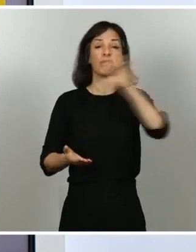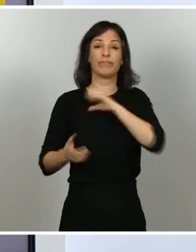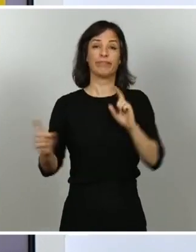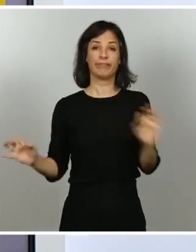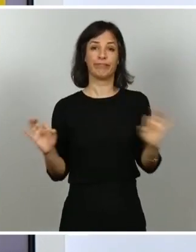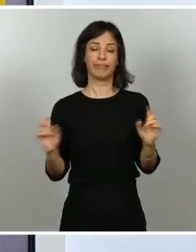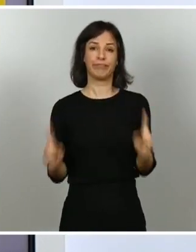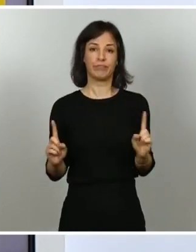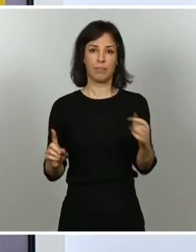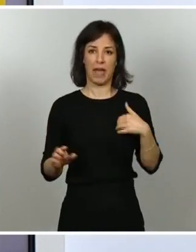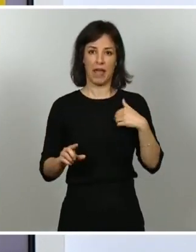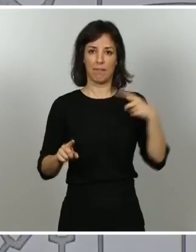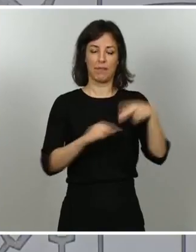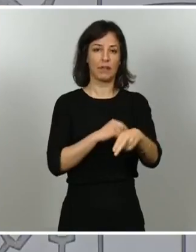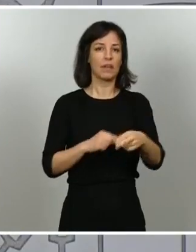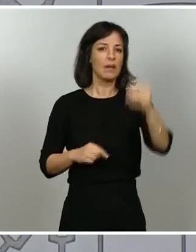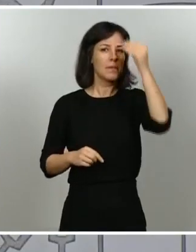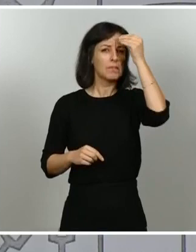todo el país, en 8 semanas?